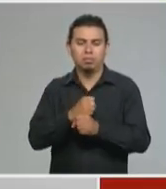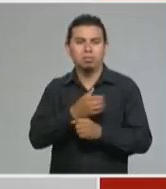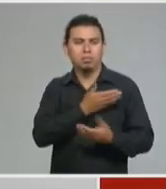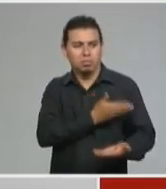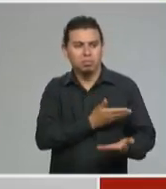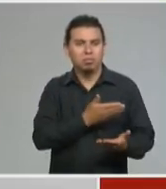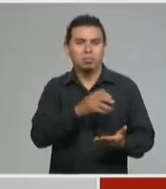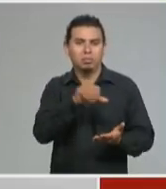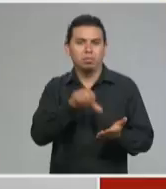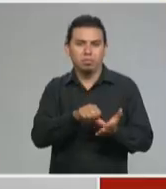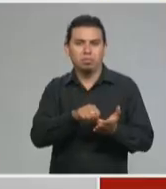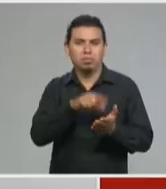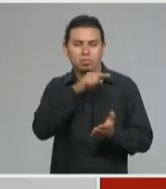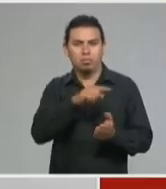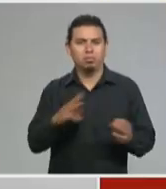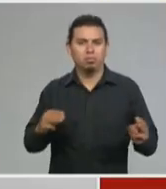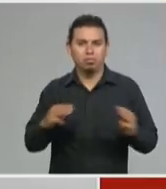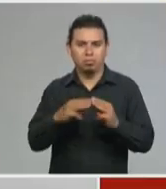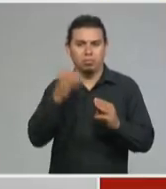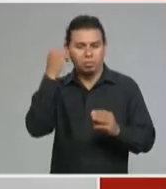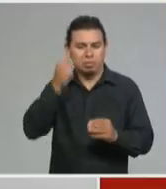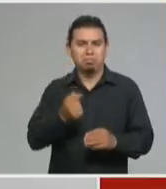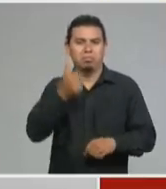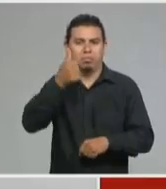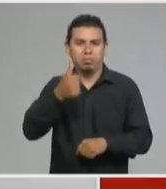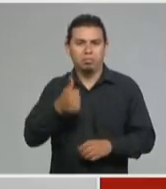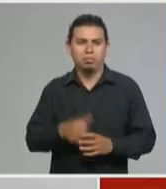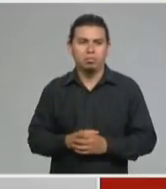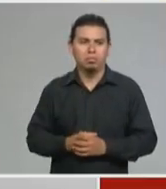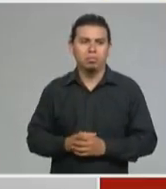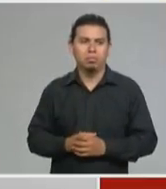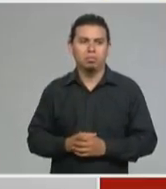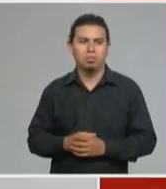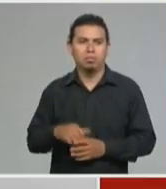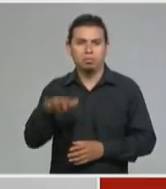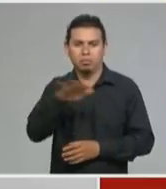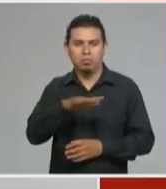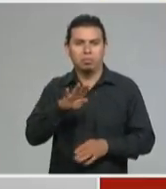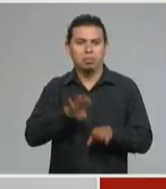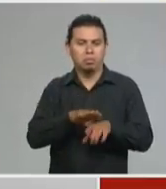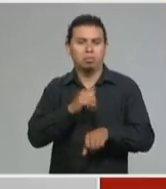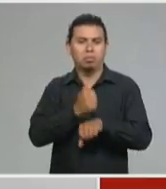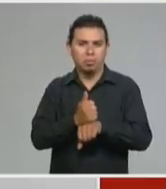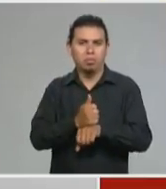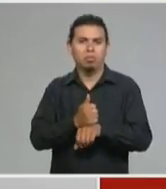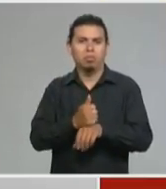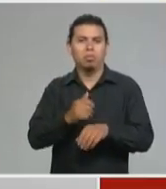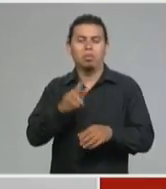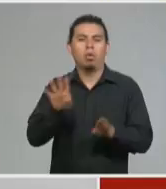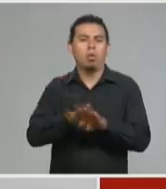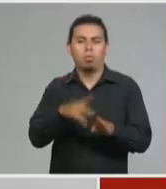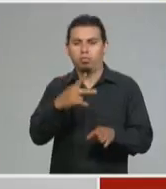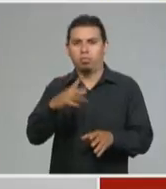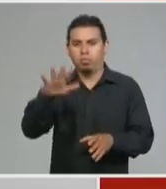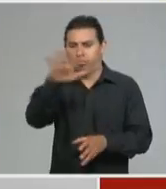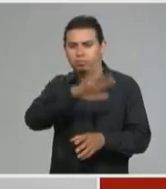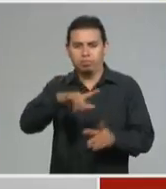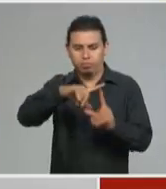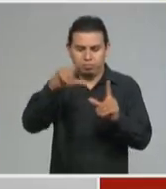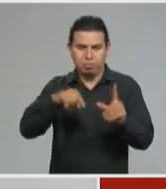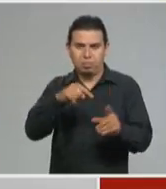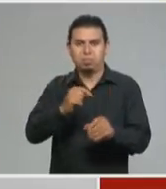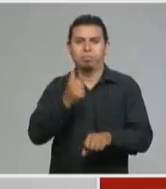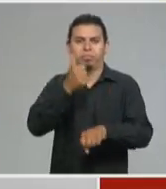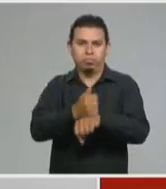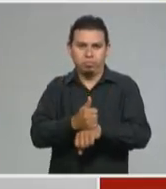del Centro Histórico de la Ciudad de Oaxaca y el Sitio Arqueológico de Monte Albán como Patrimonios de la Humanidad de la UNESCO.